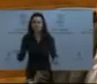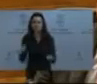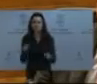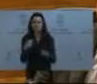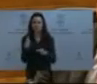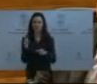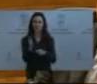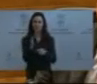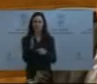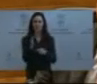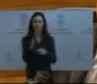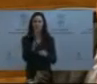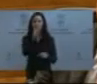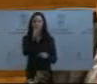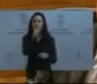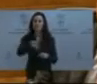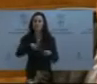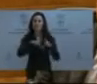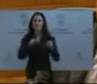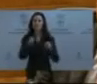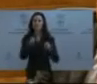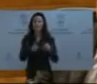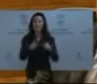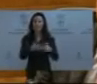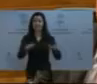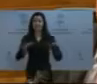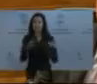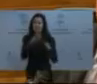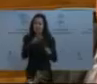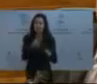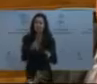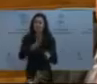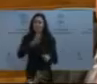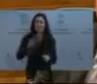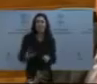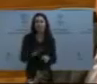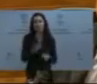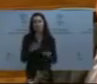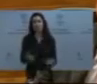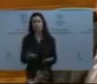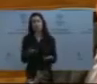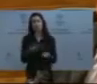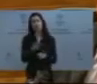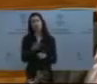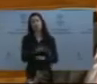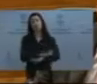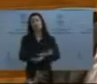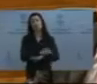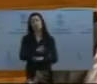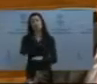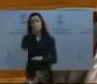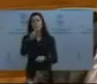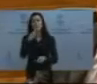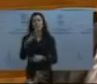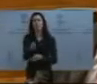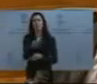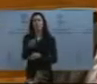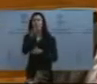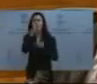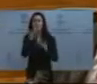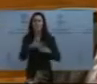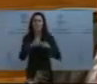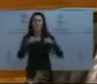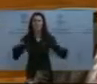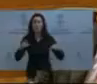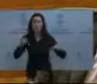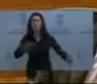mayores y a esta Cámara. Algo reprobable para un Gobierno socialista que enarbola la bandera de la igualdad y defensa de las políticas sociales como